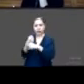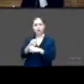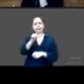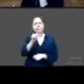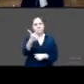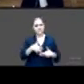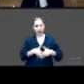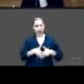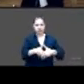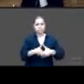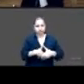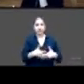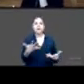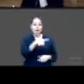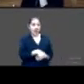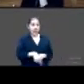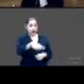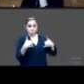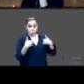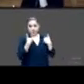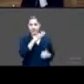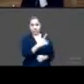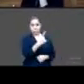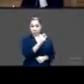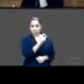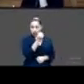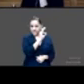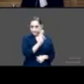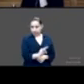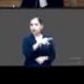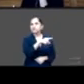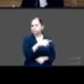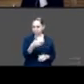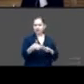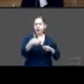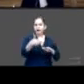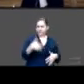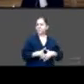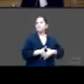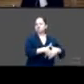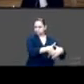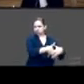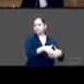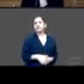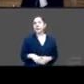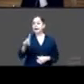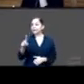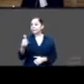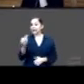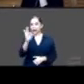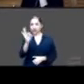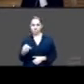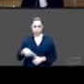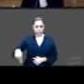.9% de las adolescentes estuvieron embarazadas alguna vez. El 36% de las y los adolescentes que han dejado de